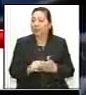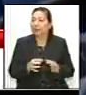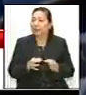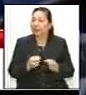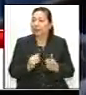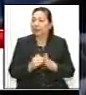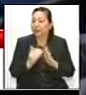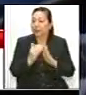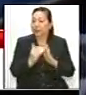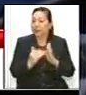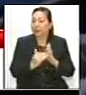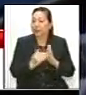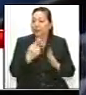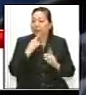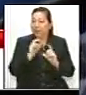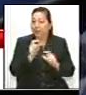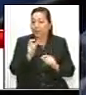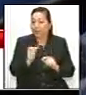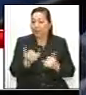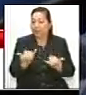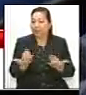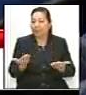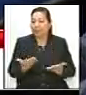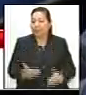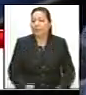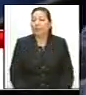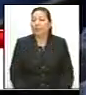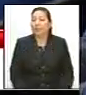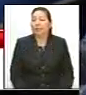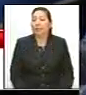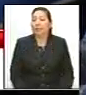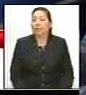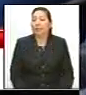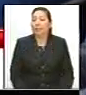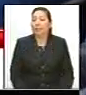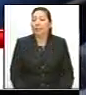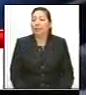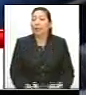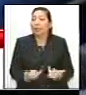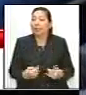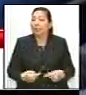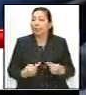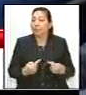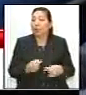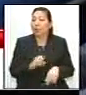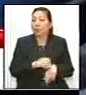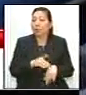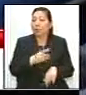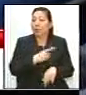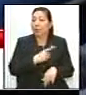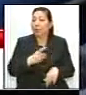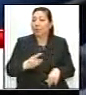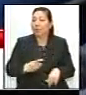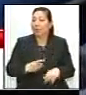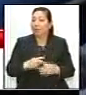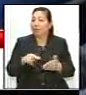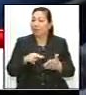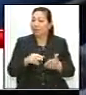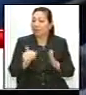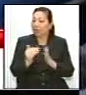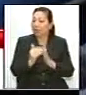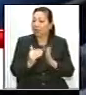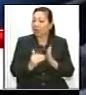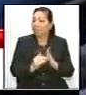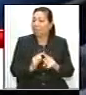interpretación de los artículos que invocaron los congresistas aquí presentes respecto a que esto compete al Consejo Directivo, se ha lecturado un artículo,